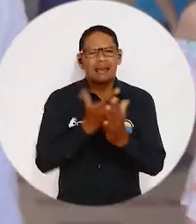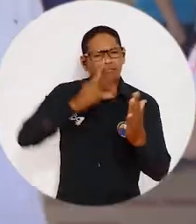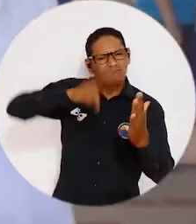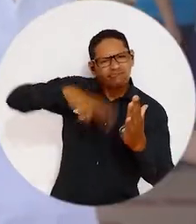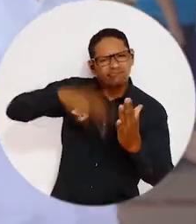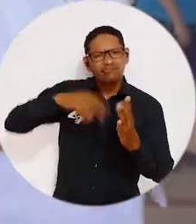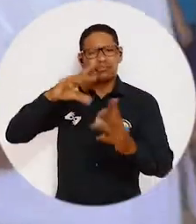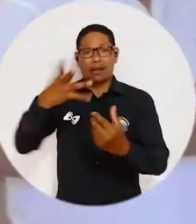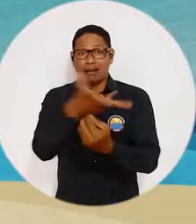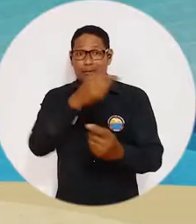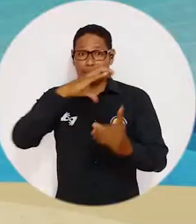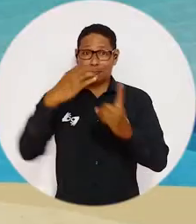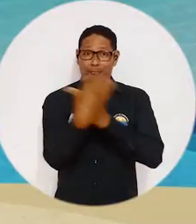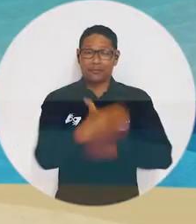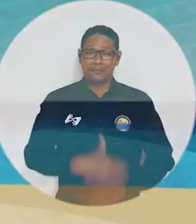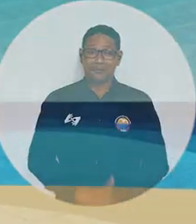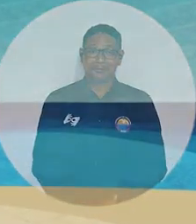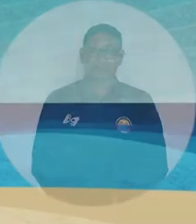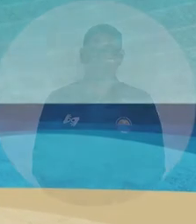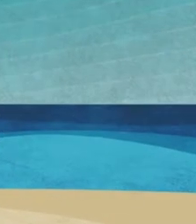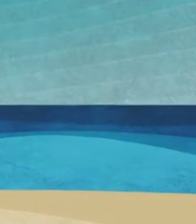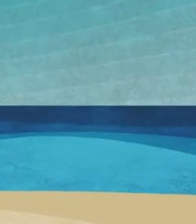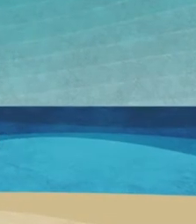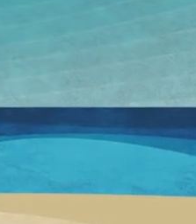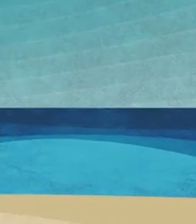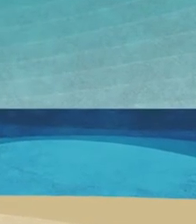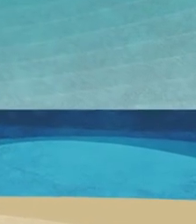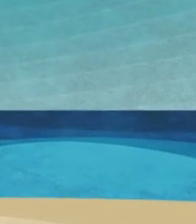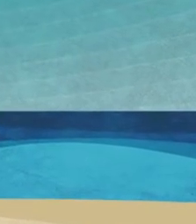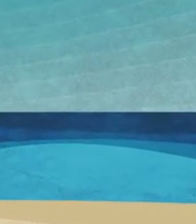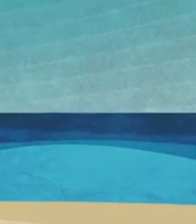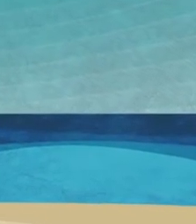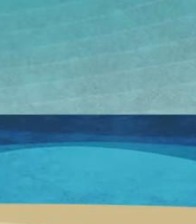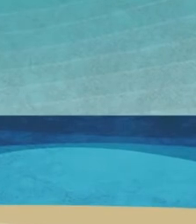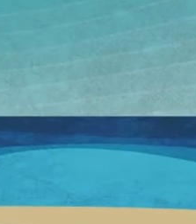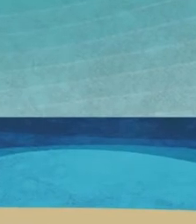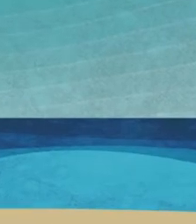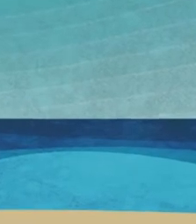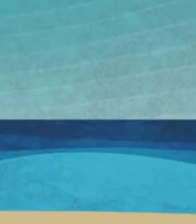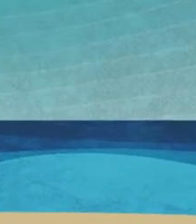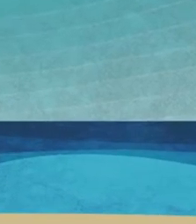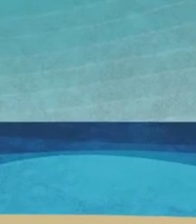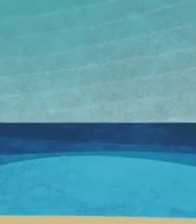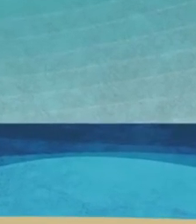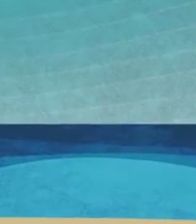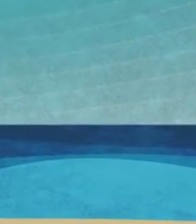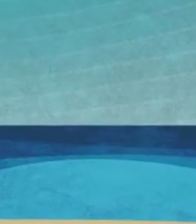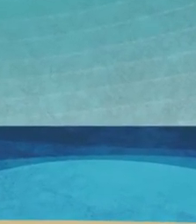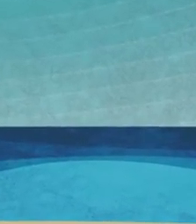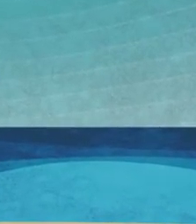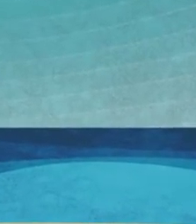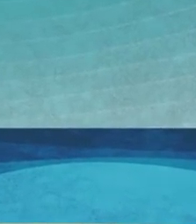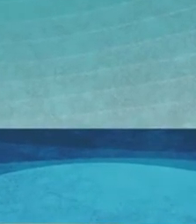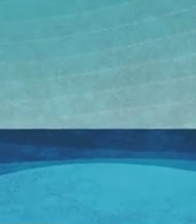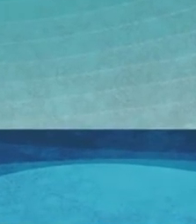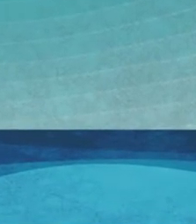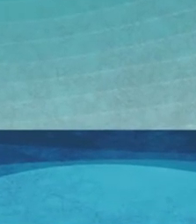literatura, el arte y la cultura. Universidad del Magdalena, aún más incluyente e innovadora.